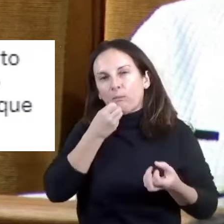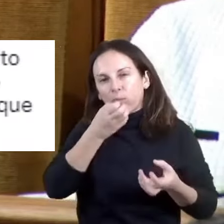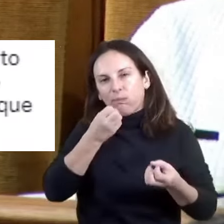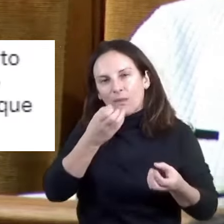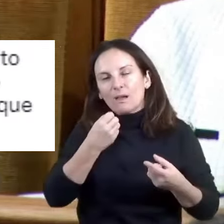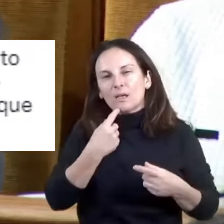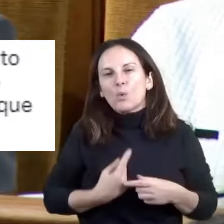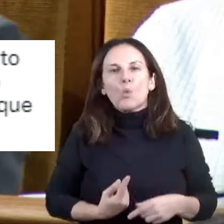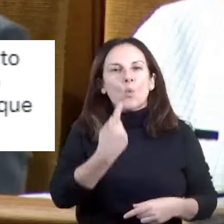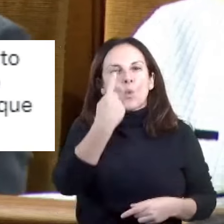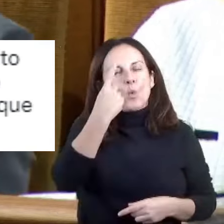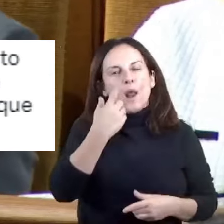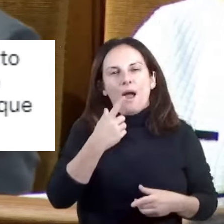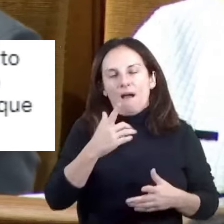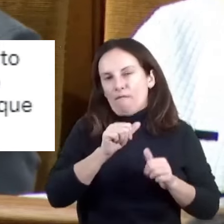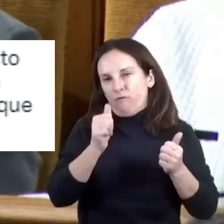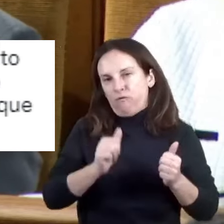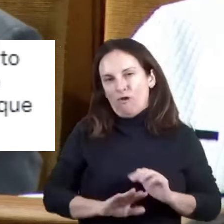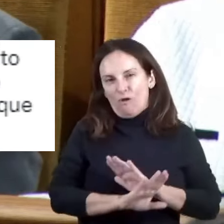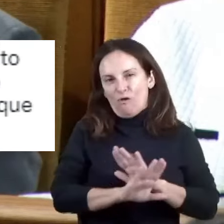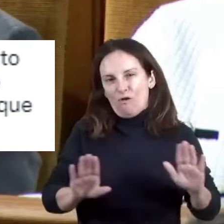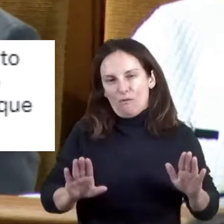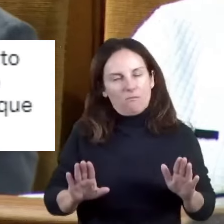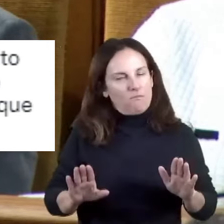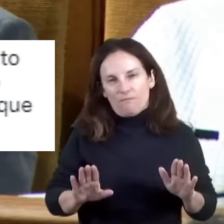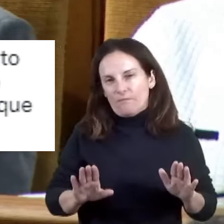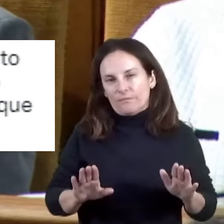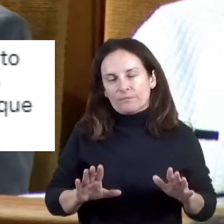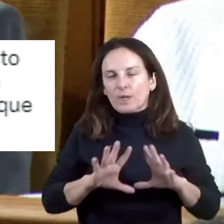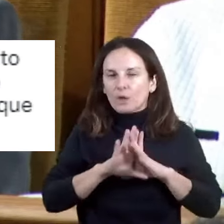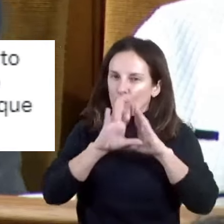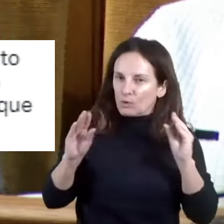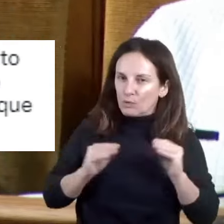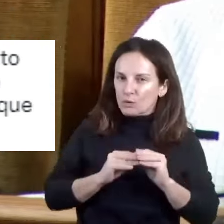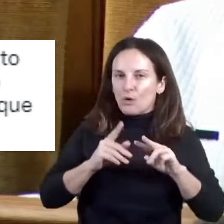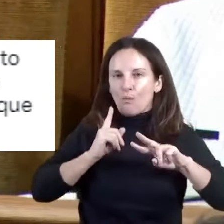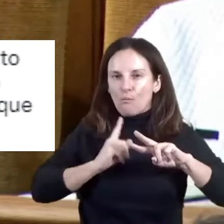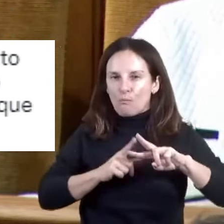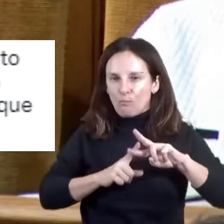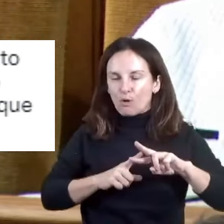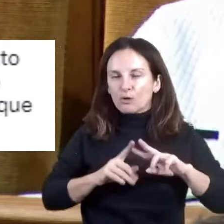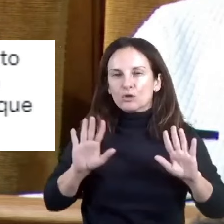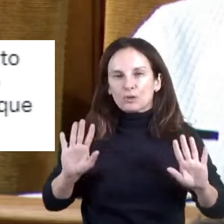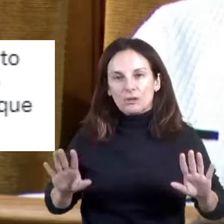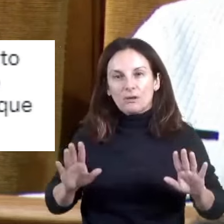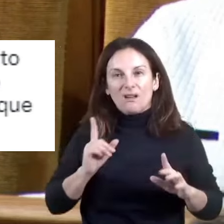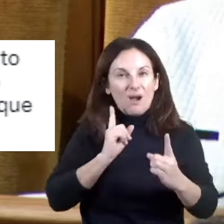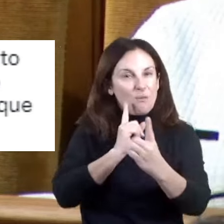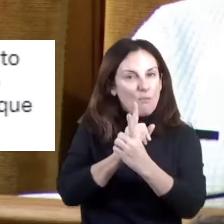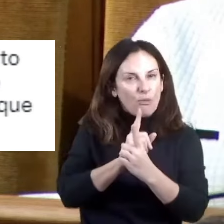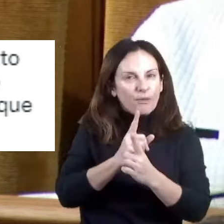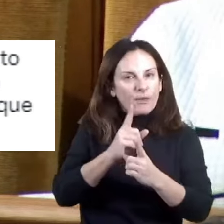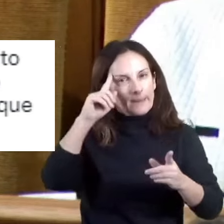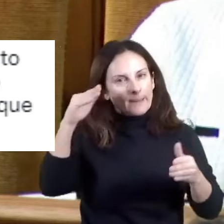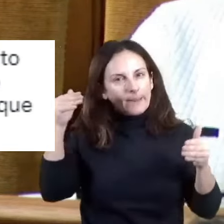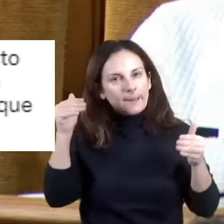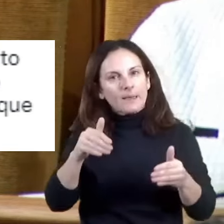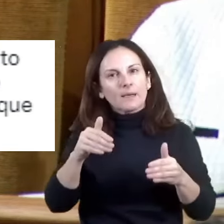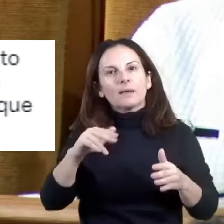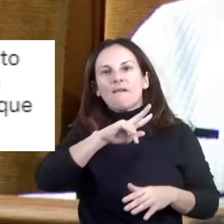únicos en conclusión desde vox consideramos que esta moción no se centra en los